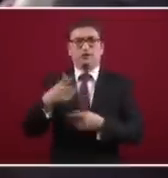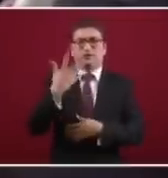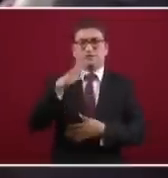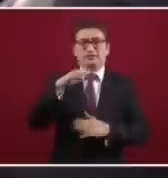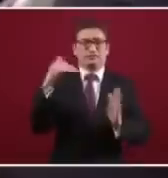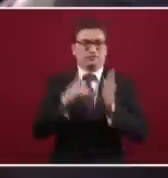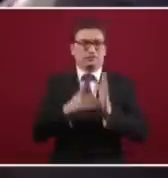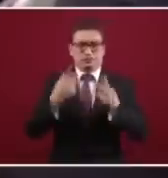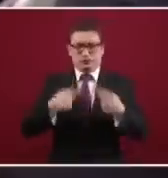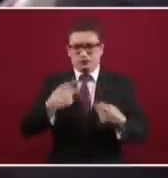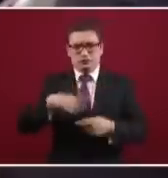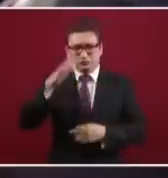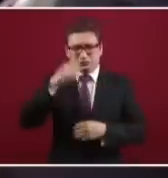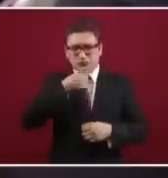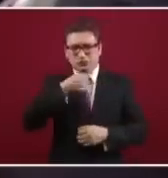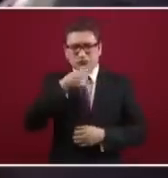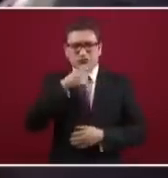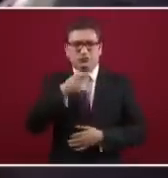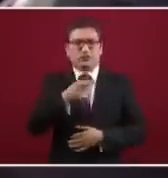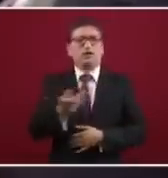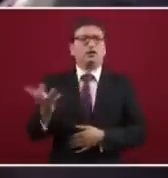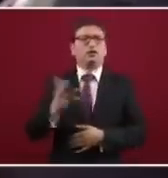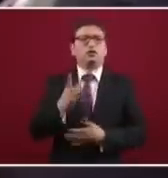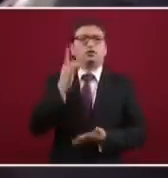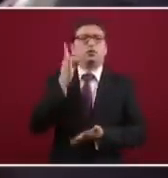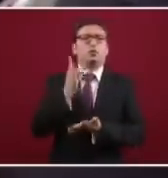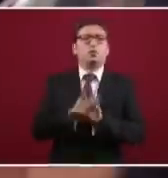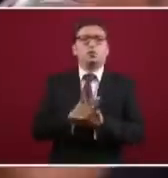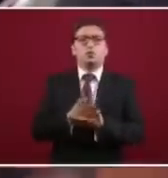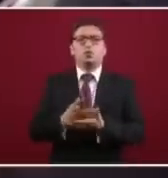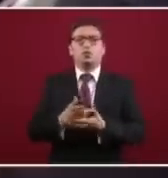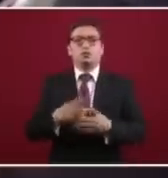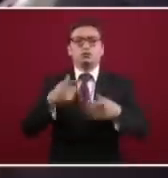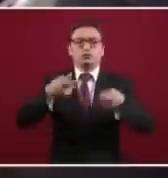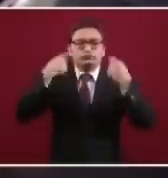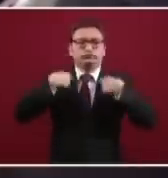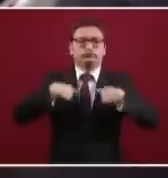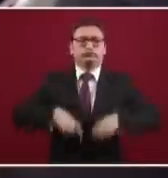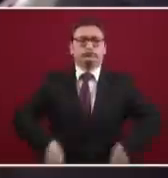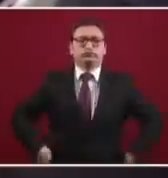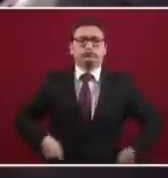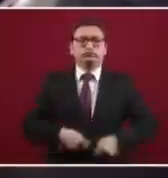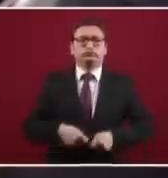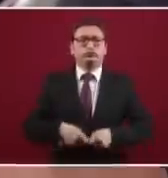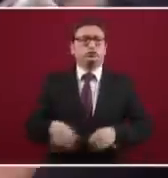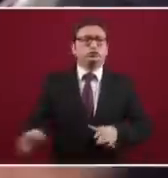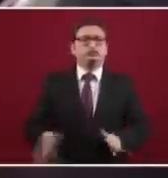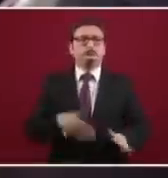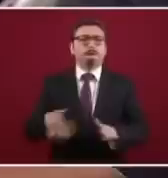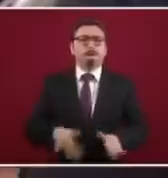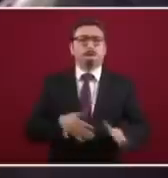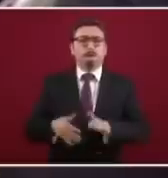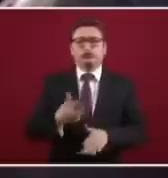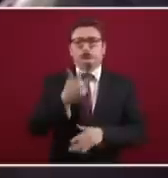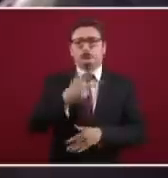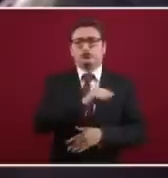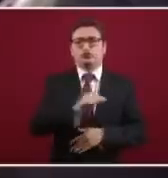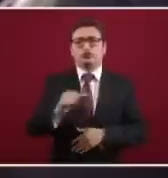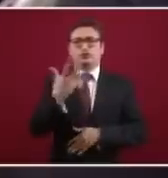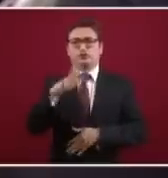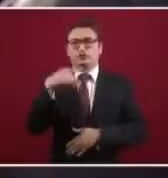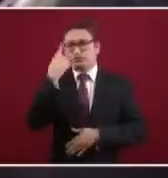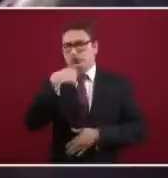10.000 personas de la tercera edad, donde únicamente les entregan un delantal para que puedan trabajar de 8 a 10